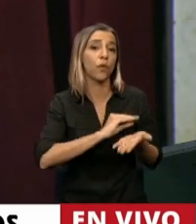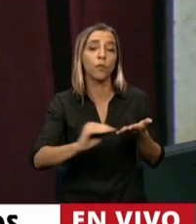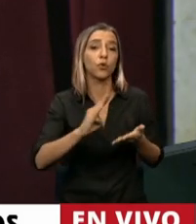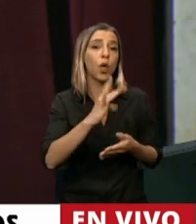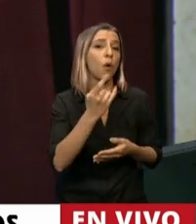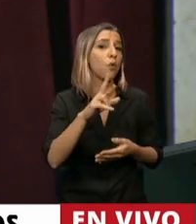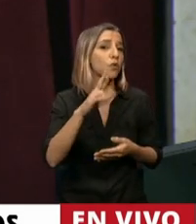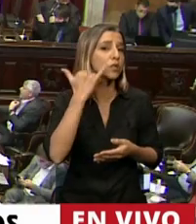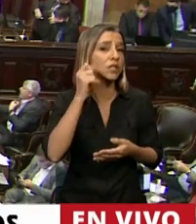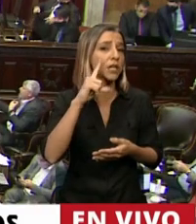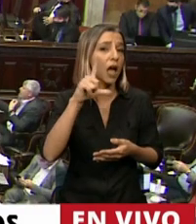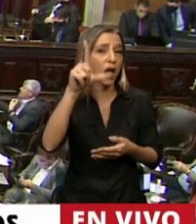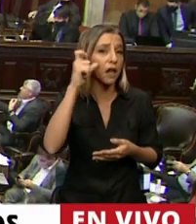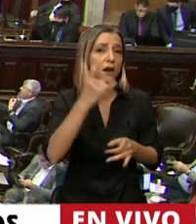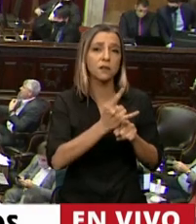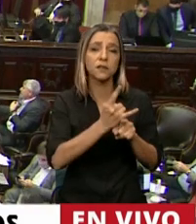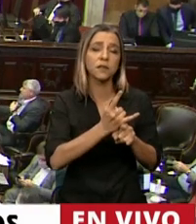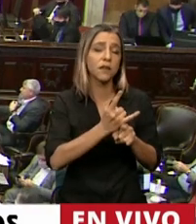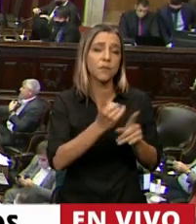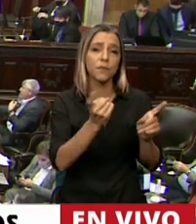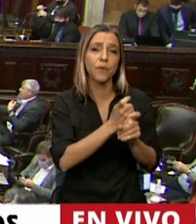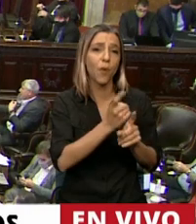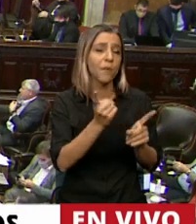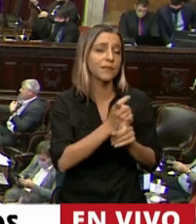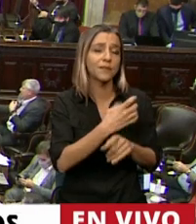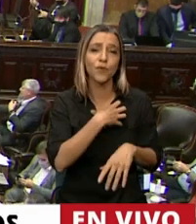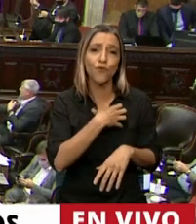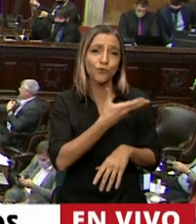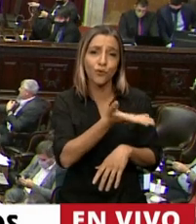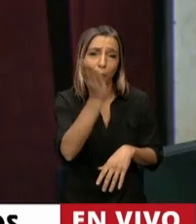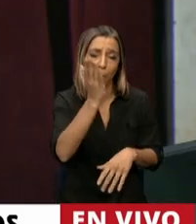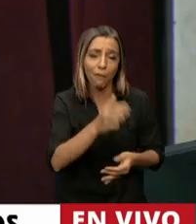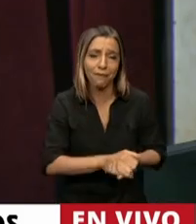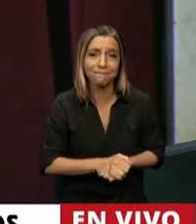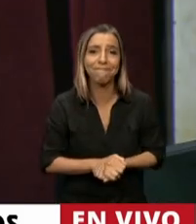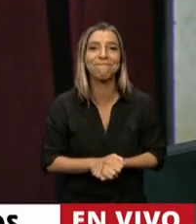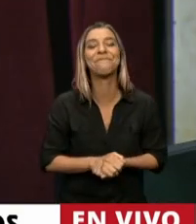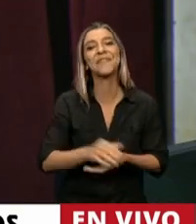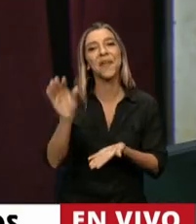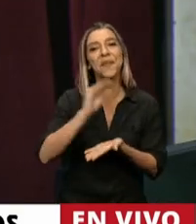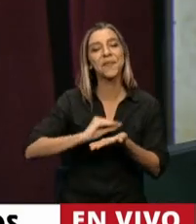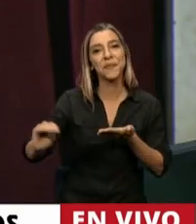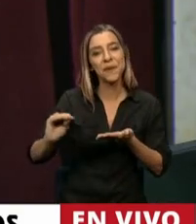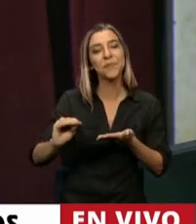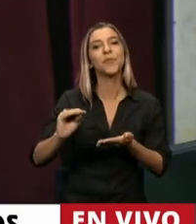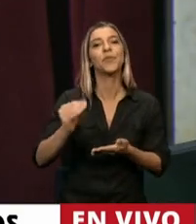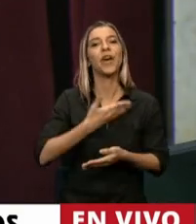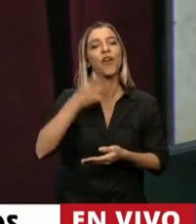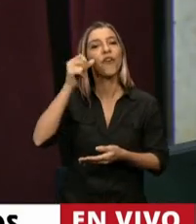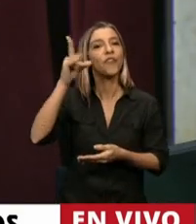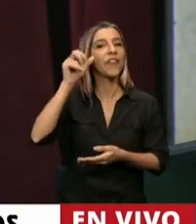problemas usted, ¿eh? Diputado Federico